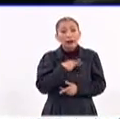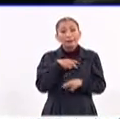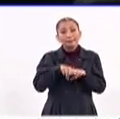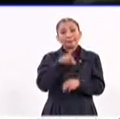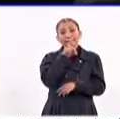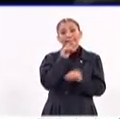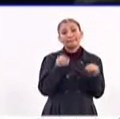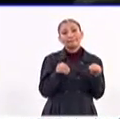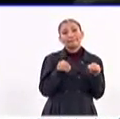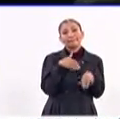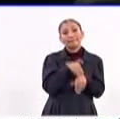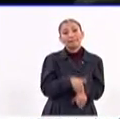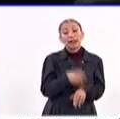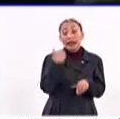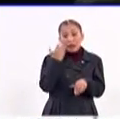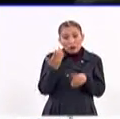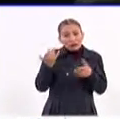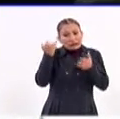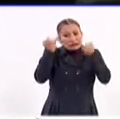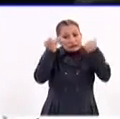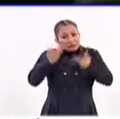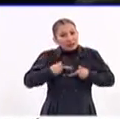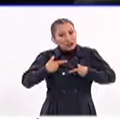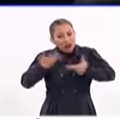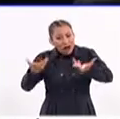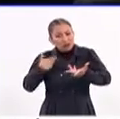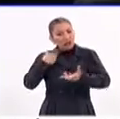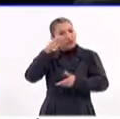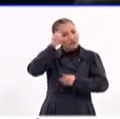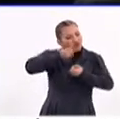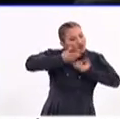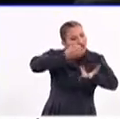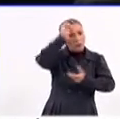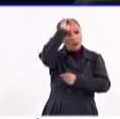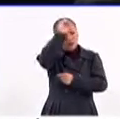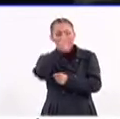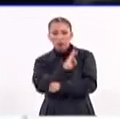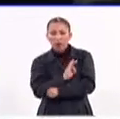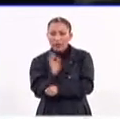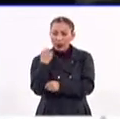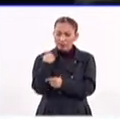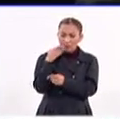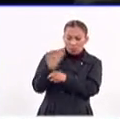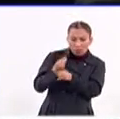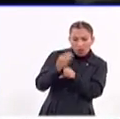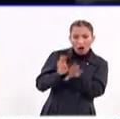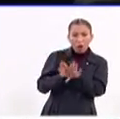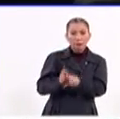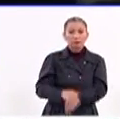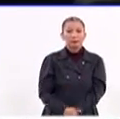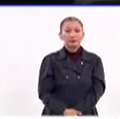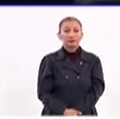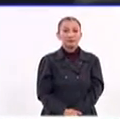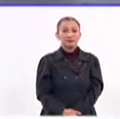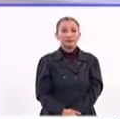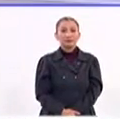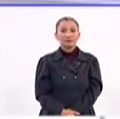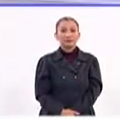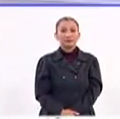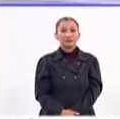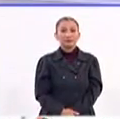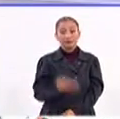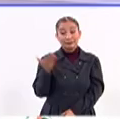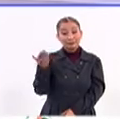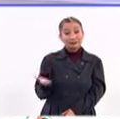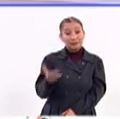estén callados y sean obedientes. Queremos gente creativa, que se atreva a decir lo que piensa, que pueda pensar en mejoras. Bueno,